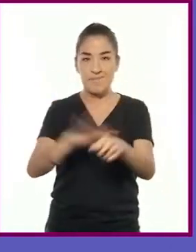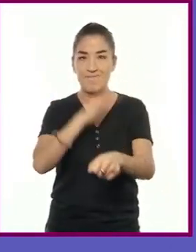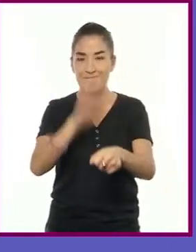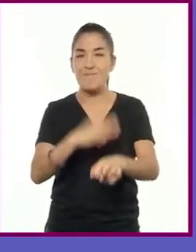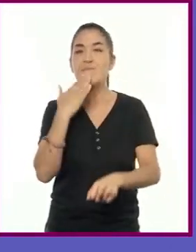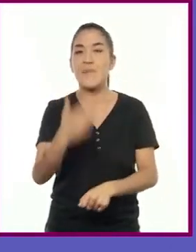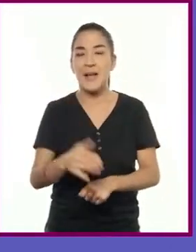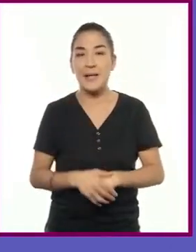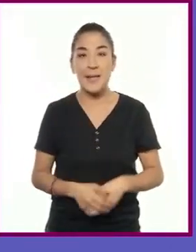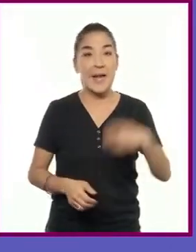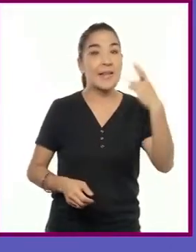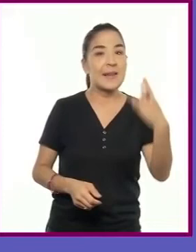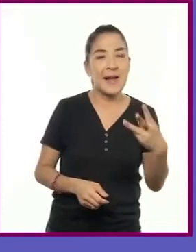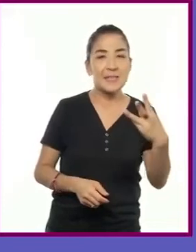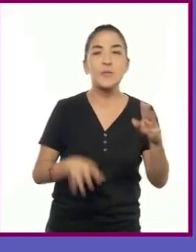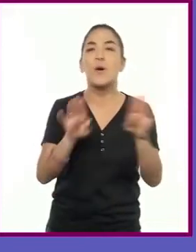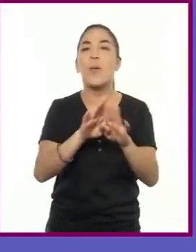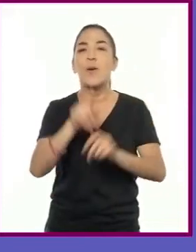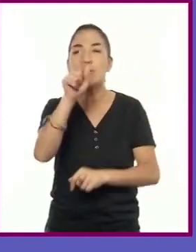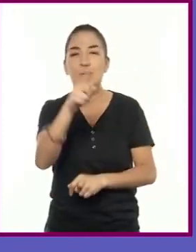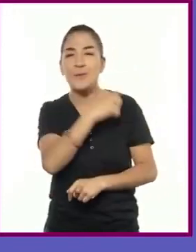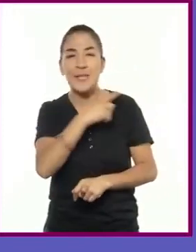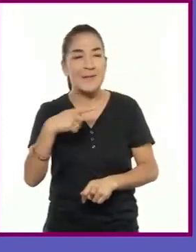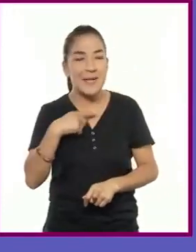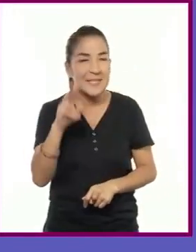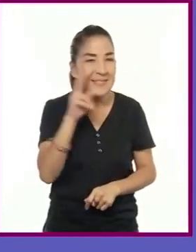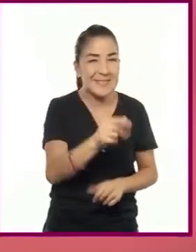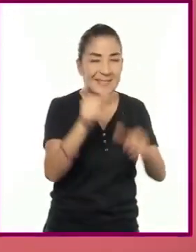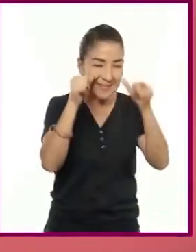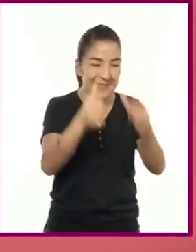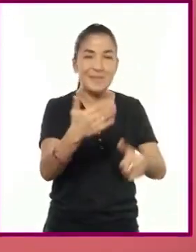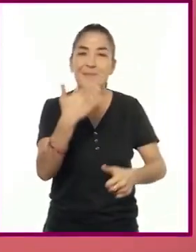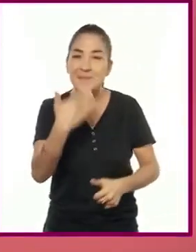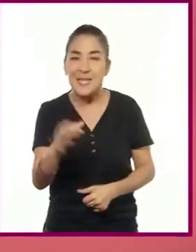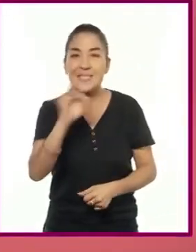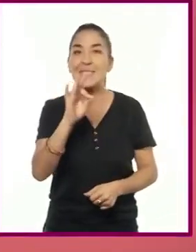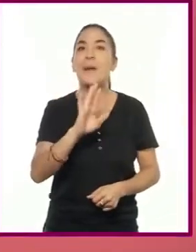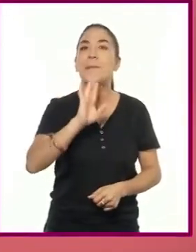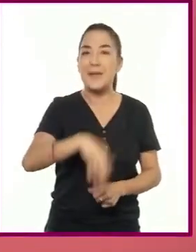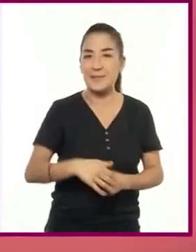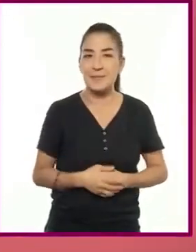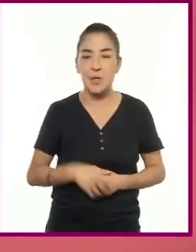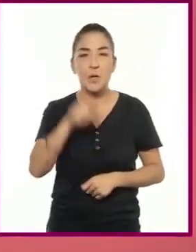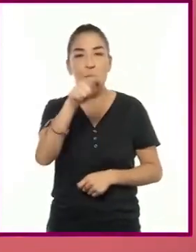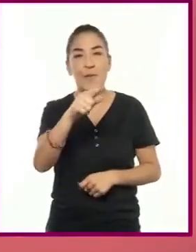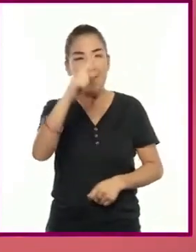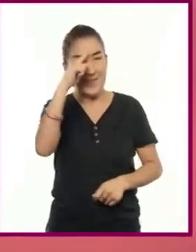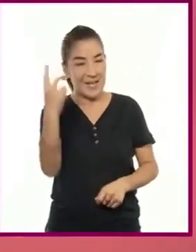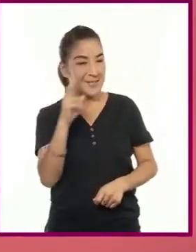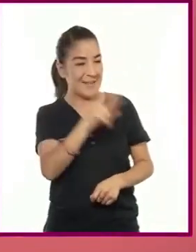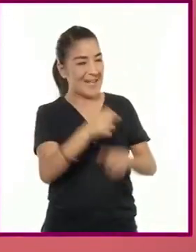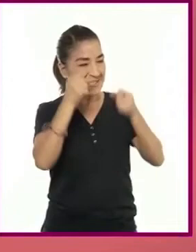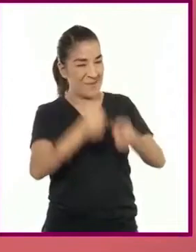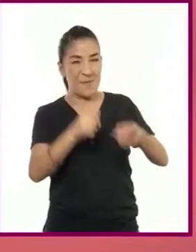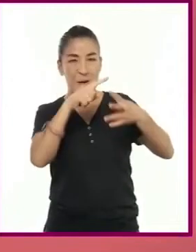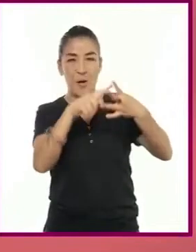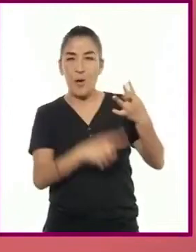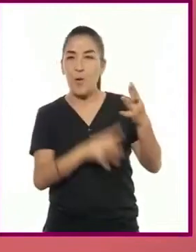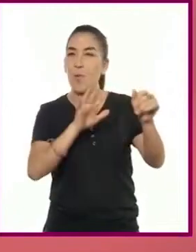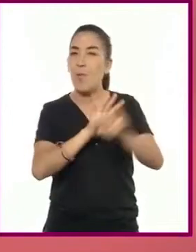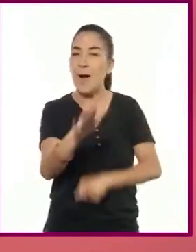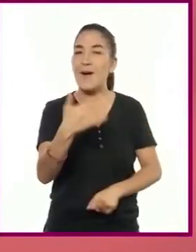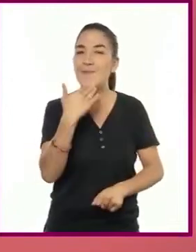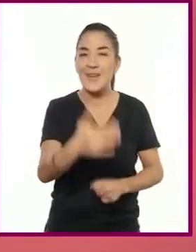otras 3 son distractores. Tengan presente que no es fácil distinguir inmediatamente las formas de